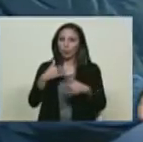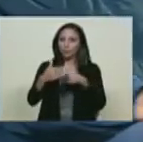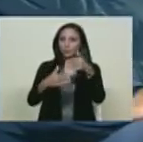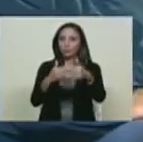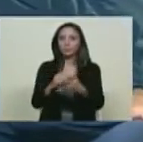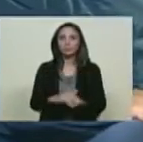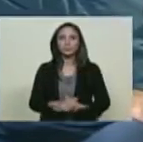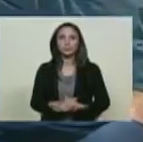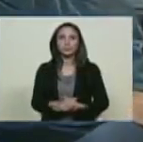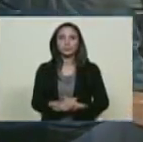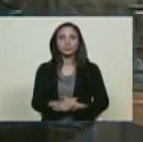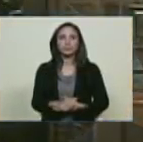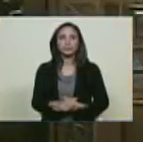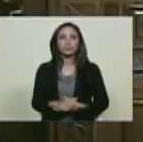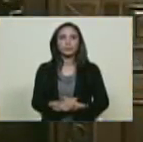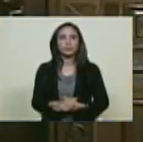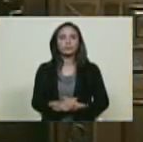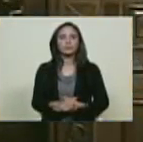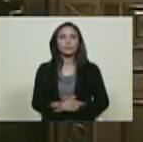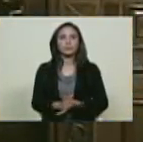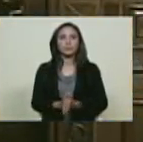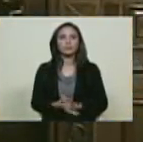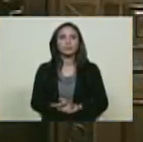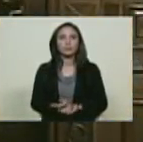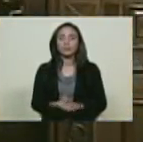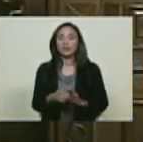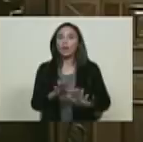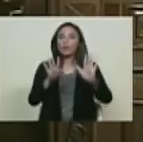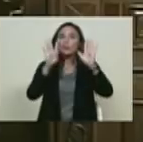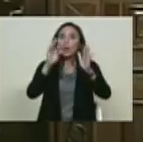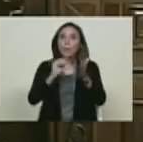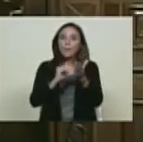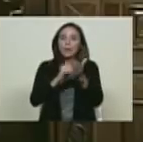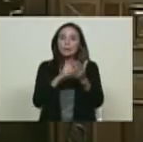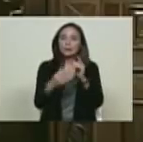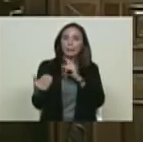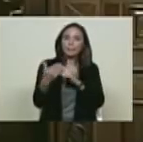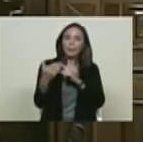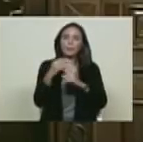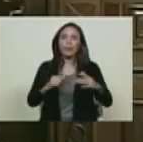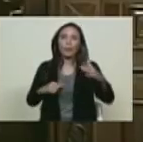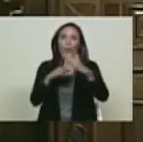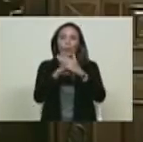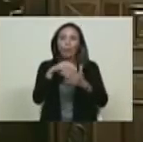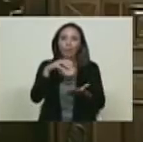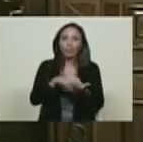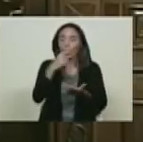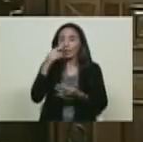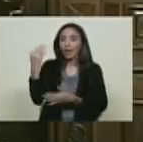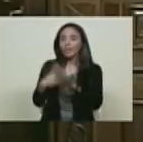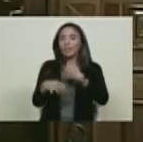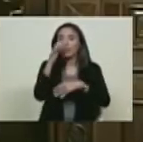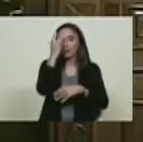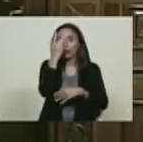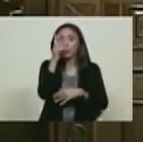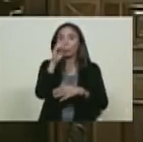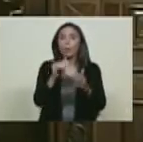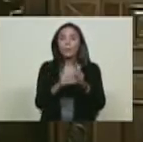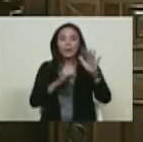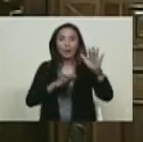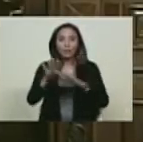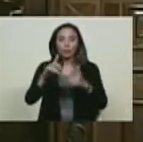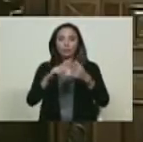9 intentos de golpe de Estado. desde febrero 2014,